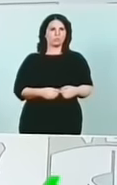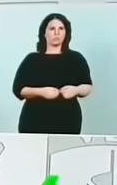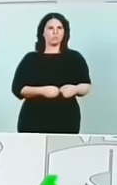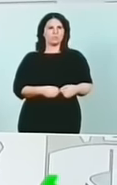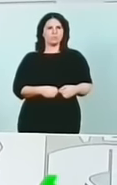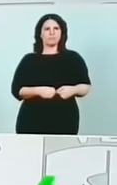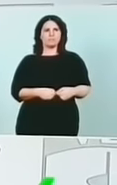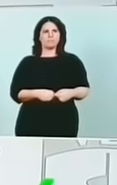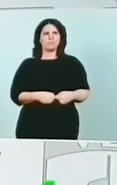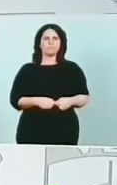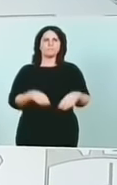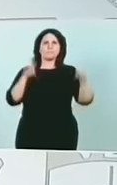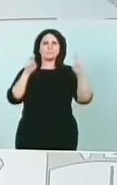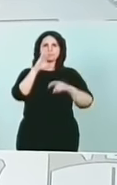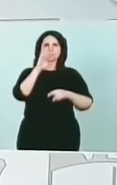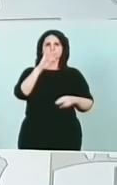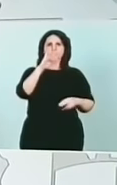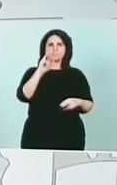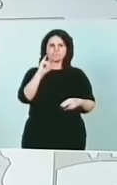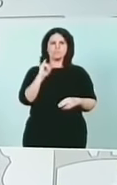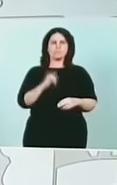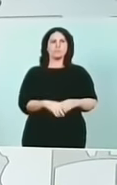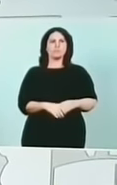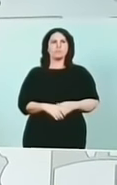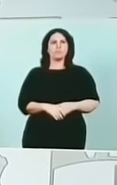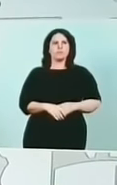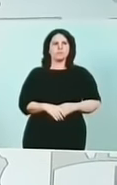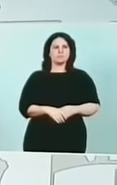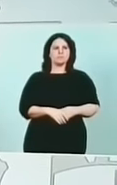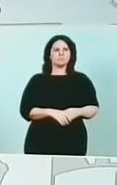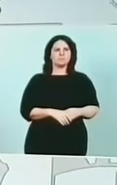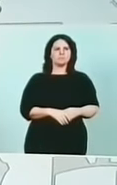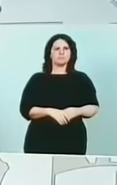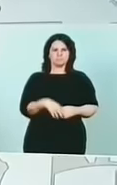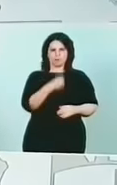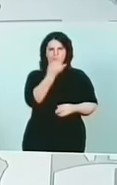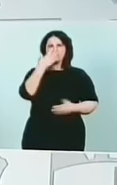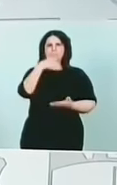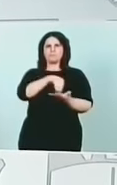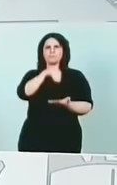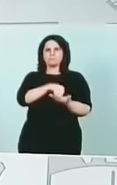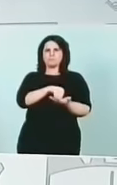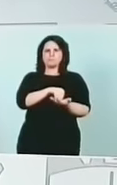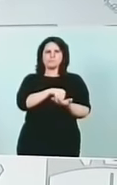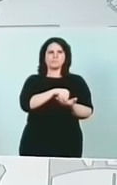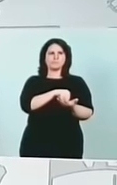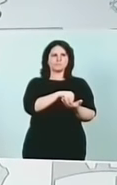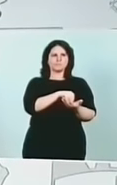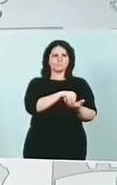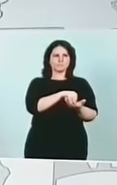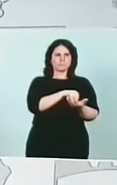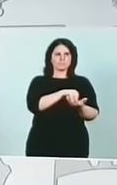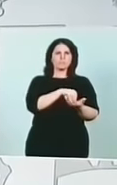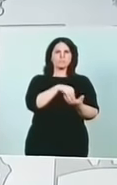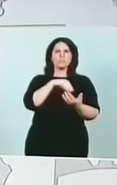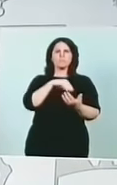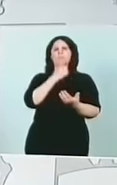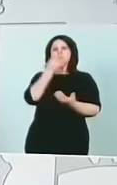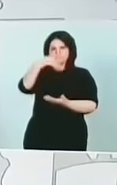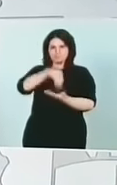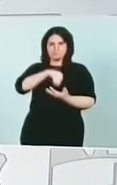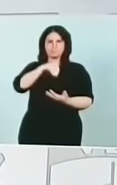CETI, pues, en fin, son en varias ocasiones en las que no solamente estos colectivos del